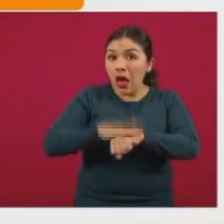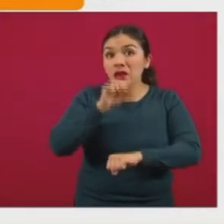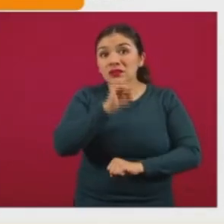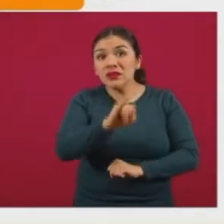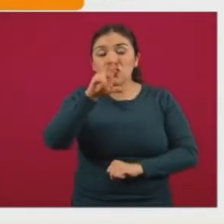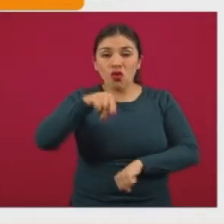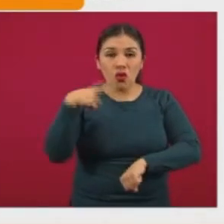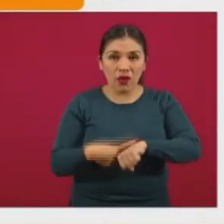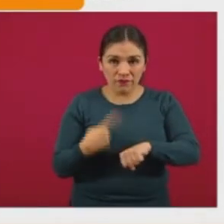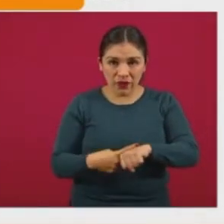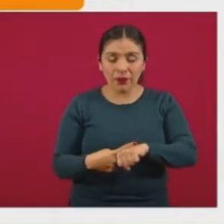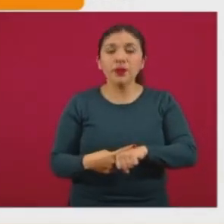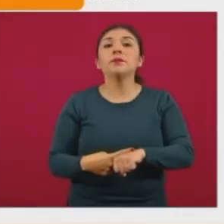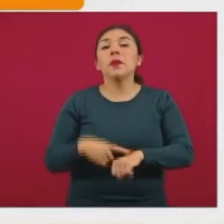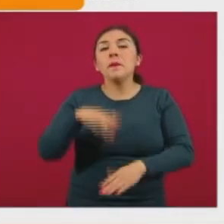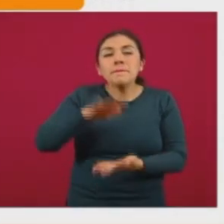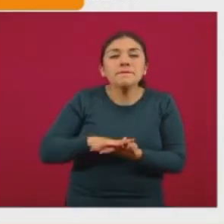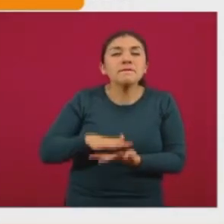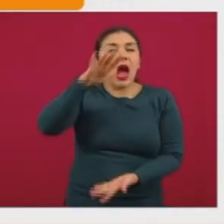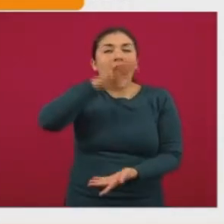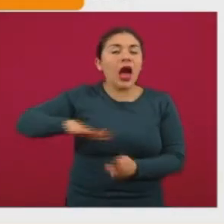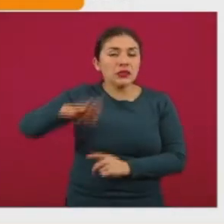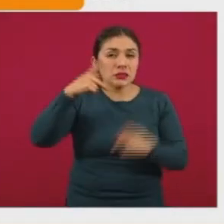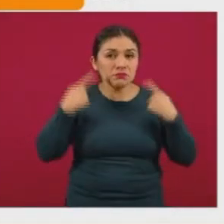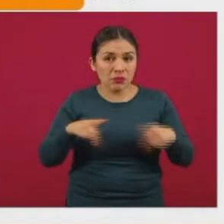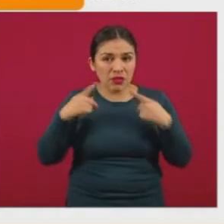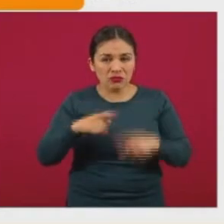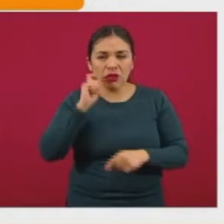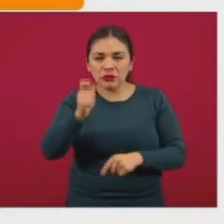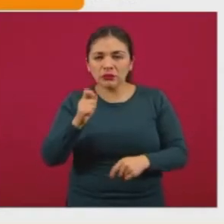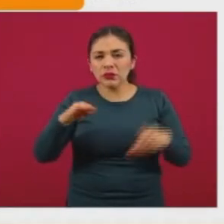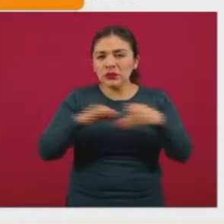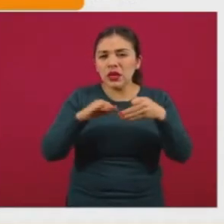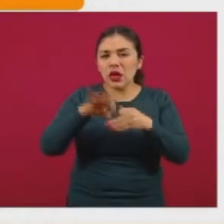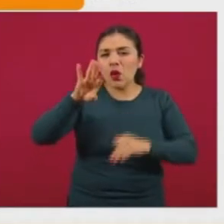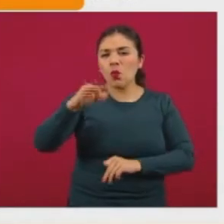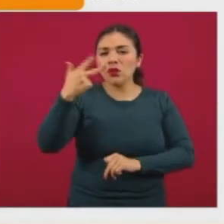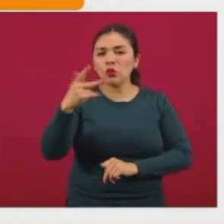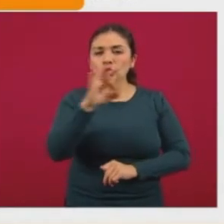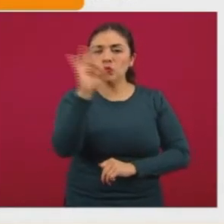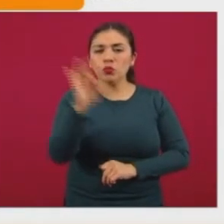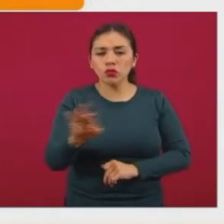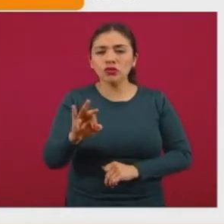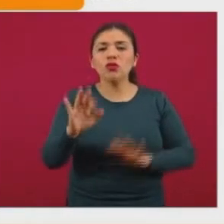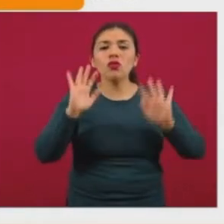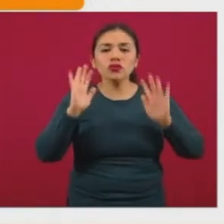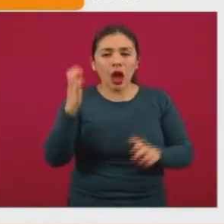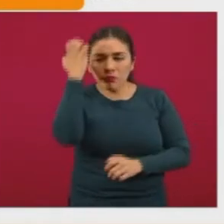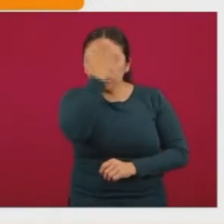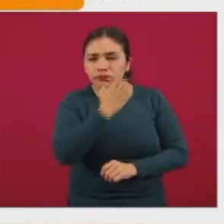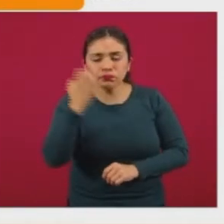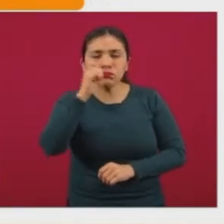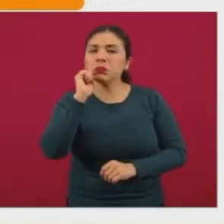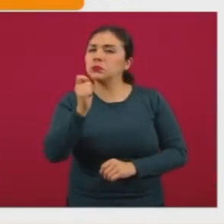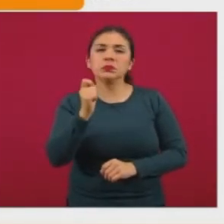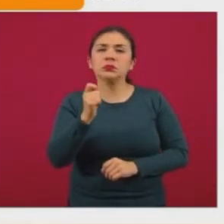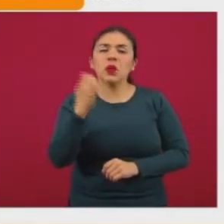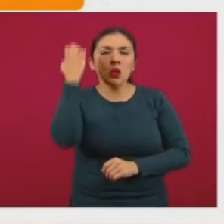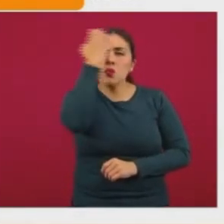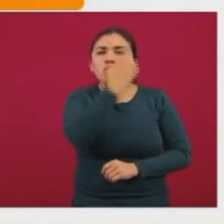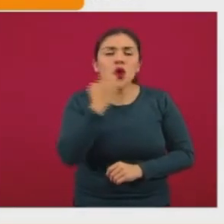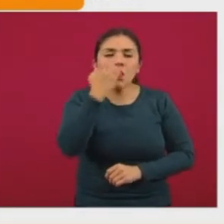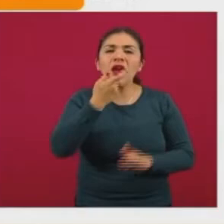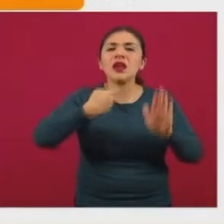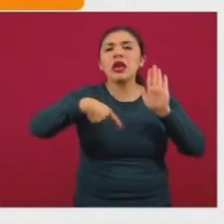la enfermedad. De hecho, la mayoría de ellos, estamos hablando de un 48%, han sido ya descartados a través de una